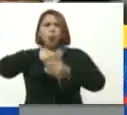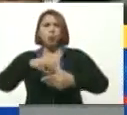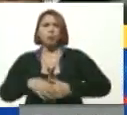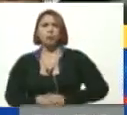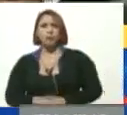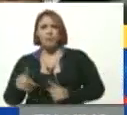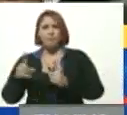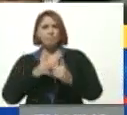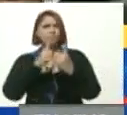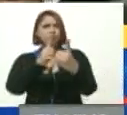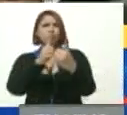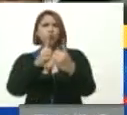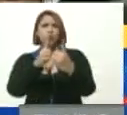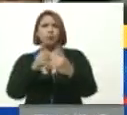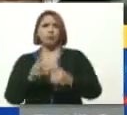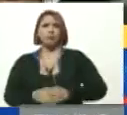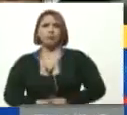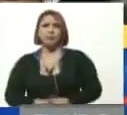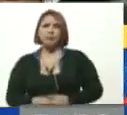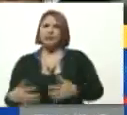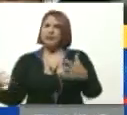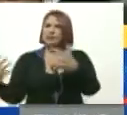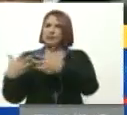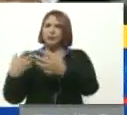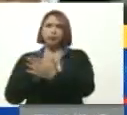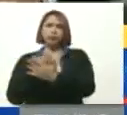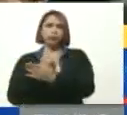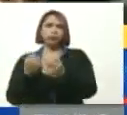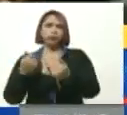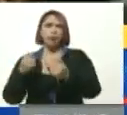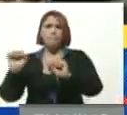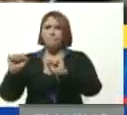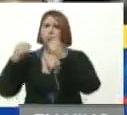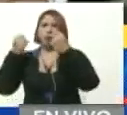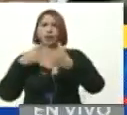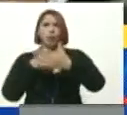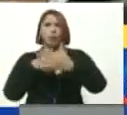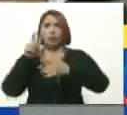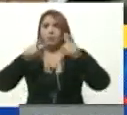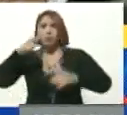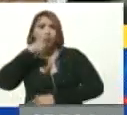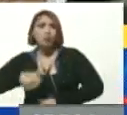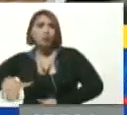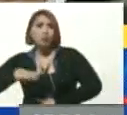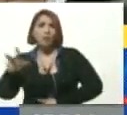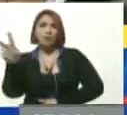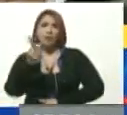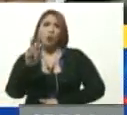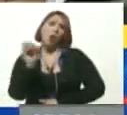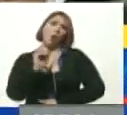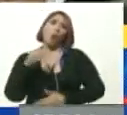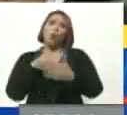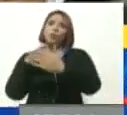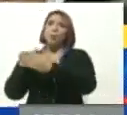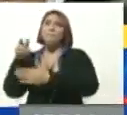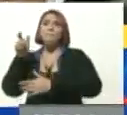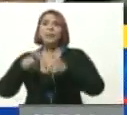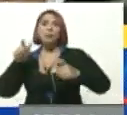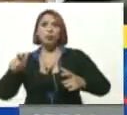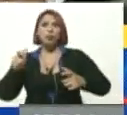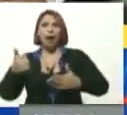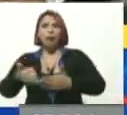la persecución, a la guerra económica, al bloqueo contra los venezolanos, venezolanas, o contra las personas que nos ayudan en